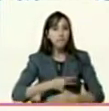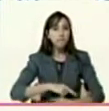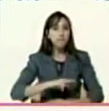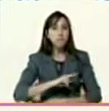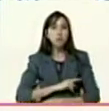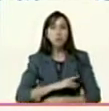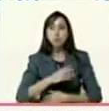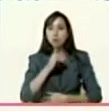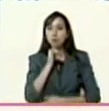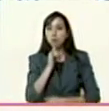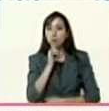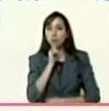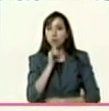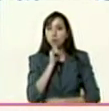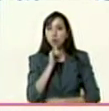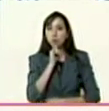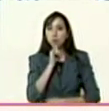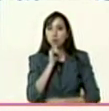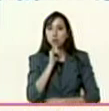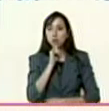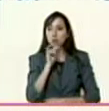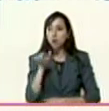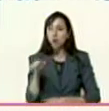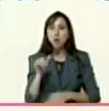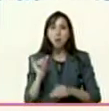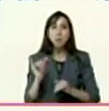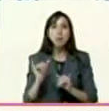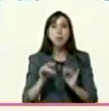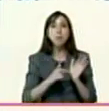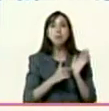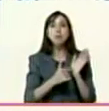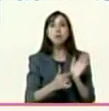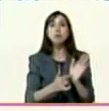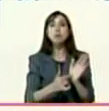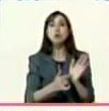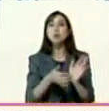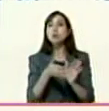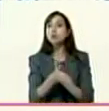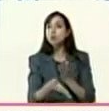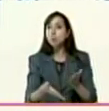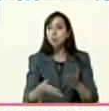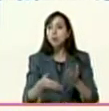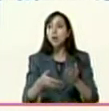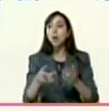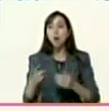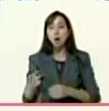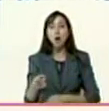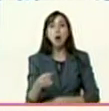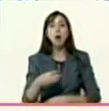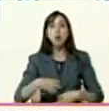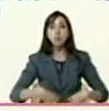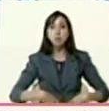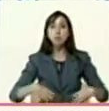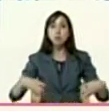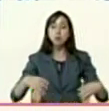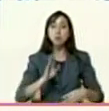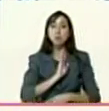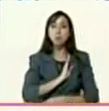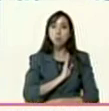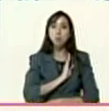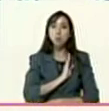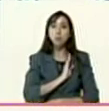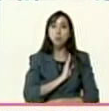de información en la presentación de las declaraciones juradas de patrimonio analizadas por cuanto omitieron,